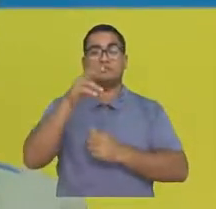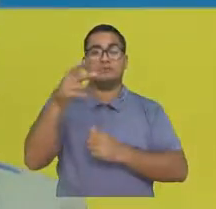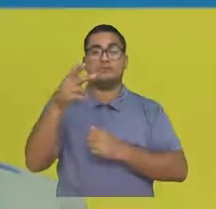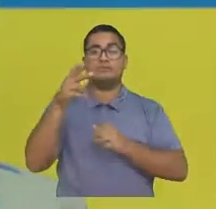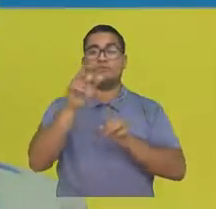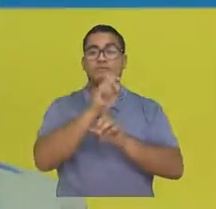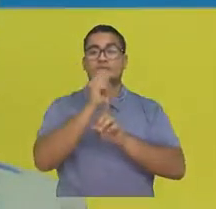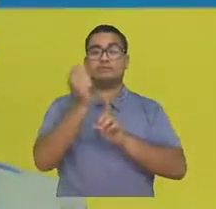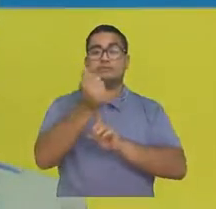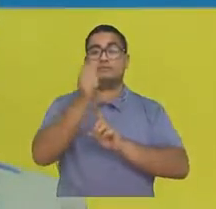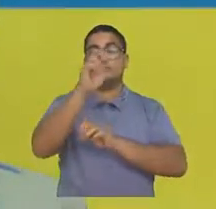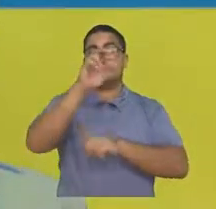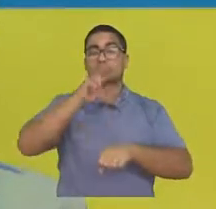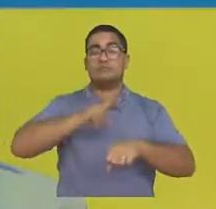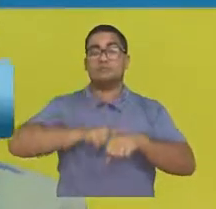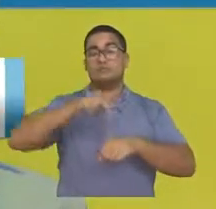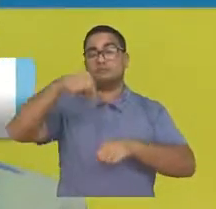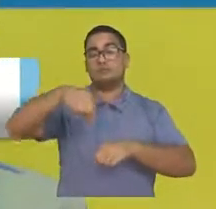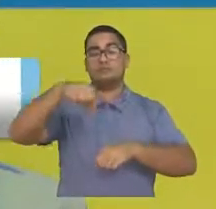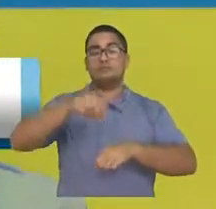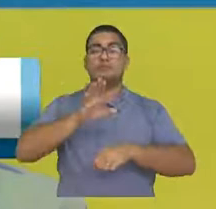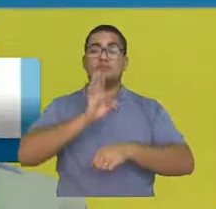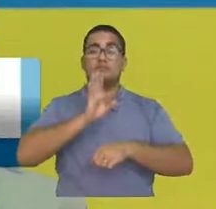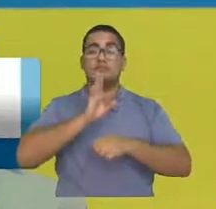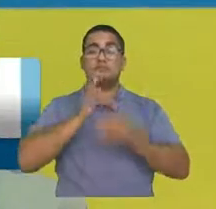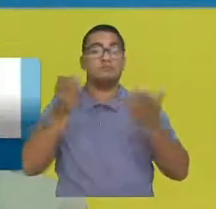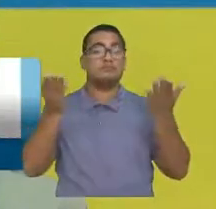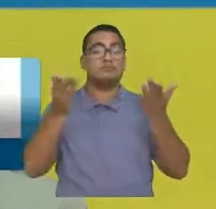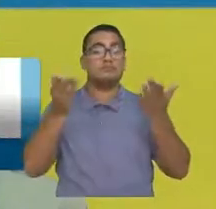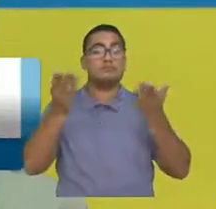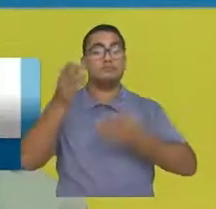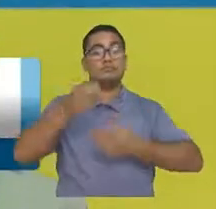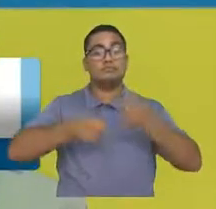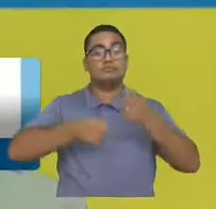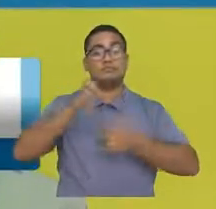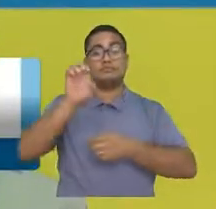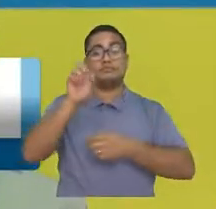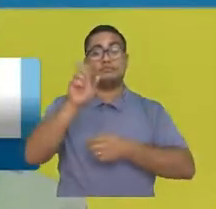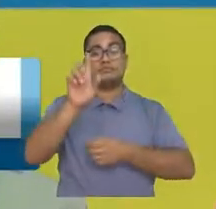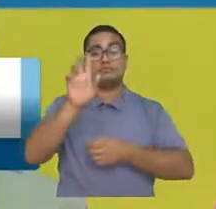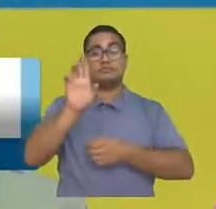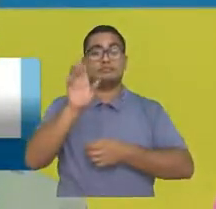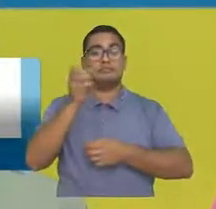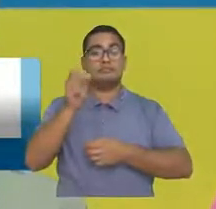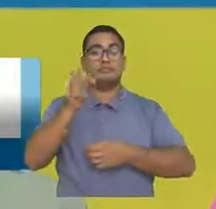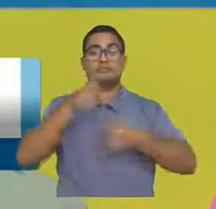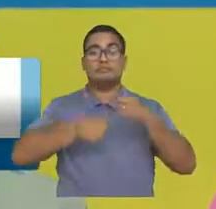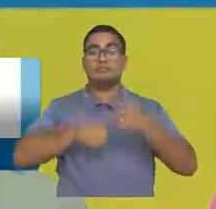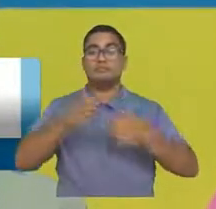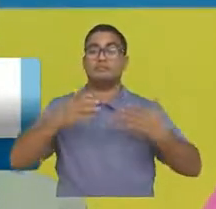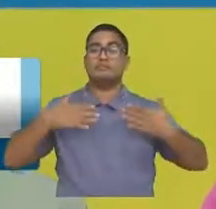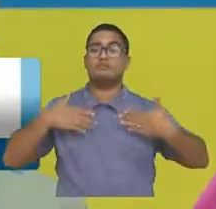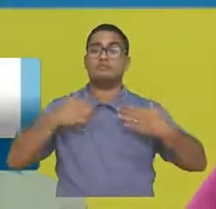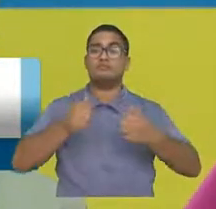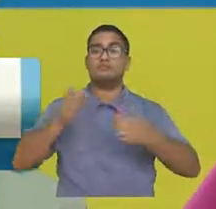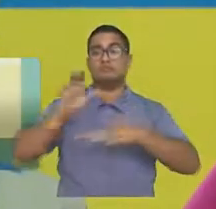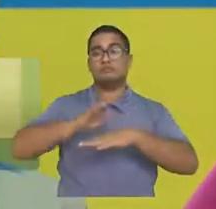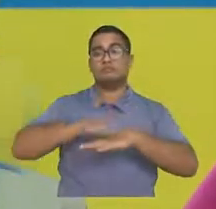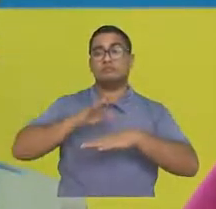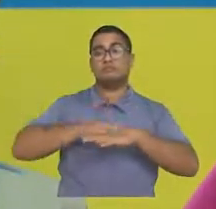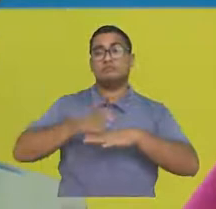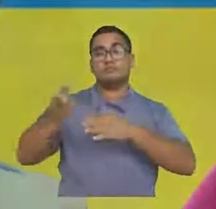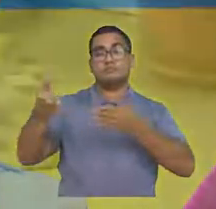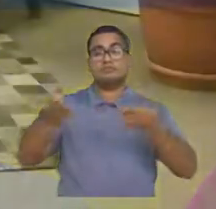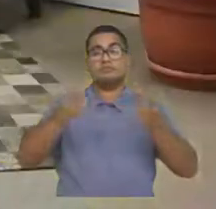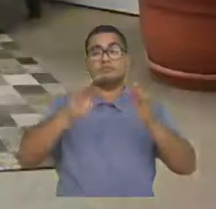de la Asamblea Nacional. Hoy estamos hablando sobre el estrés y las afectaciones en la salud. Tenemos como invitada a la licenciada Mayela Herrera,